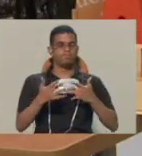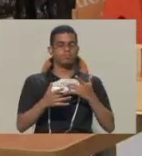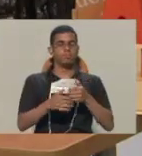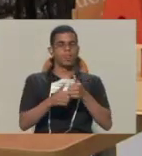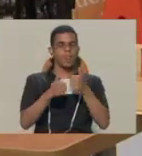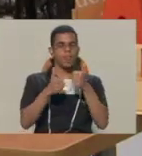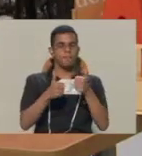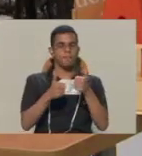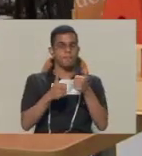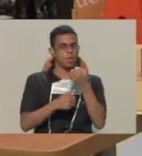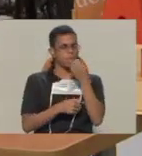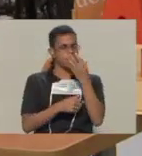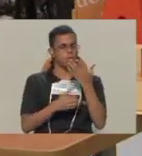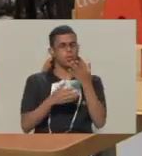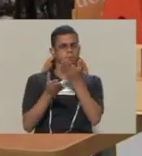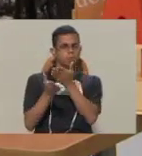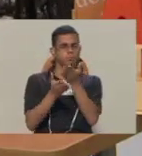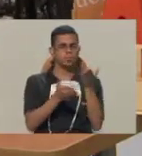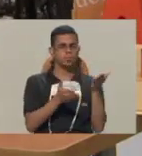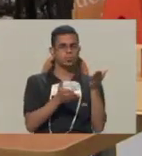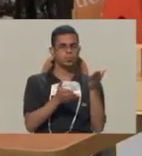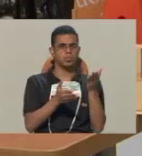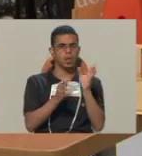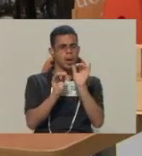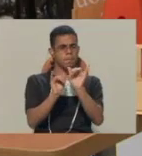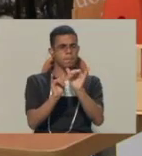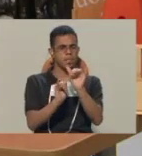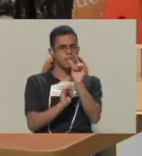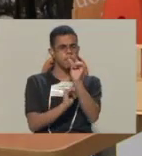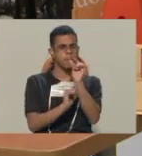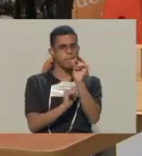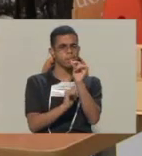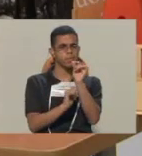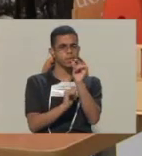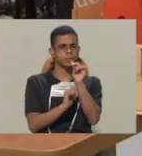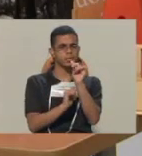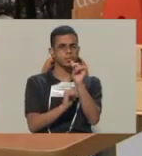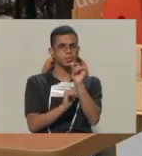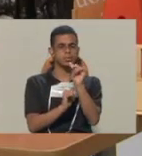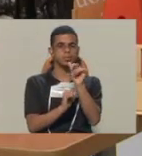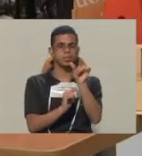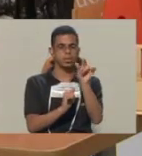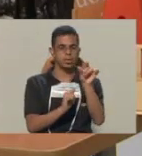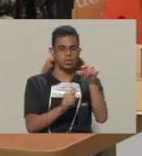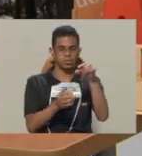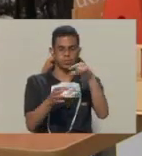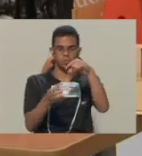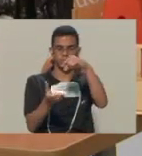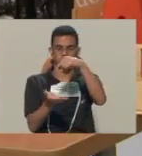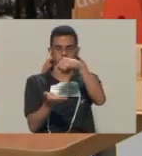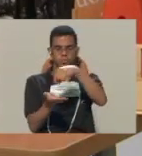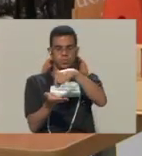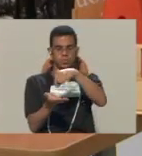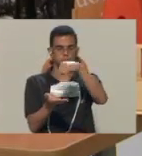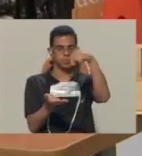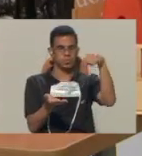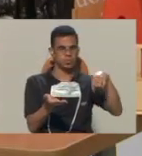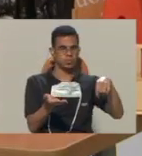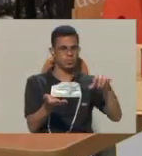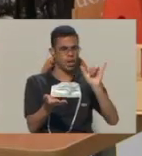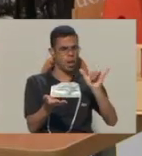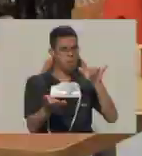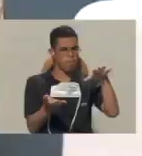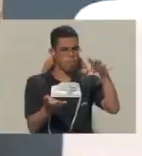otra actividad también bien agradable para ellos, es agarrar la misma cuenta que teníamos y volverla a llevar a su lugar.